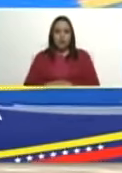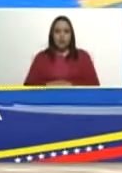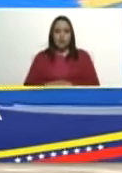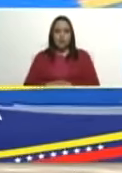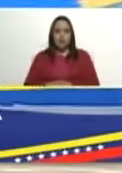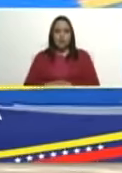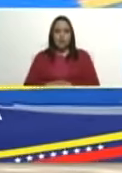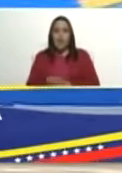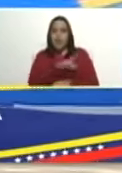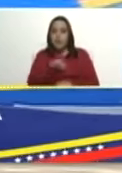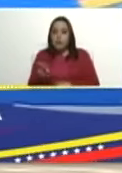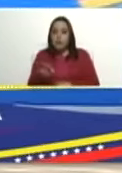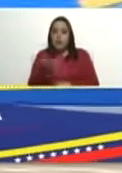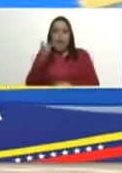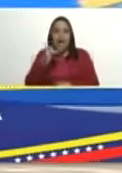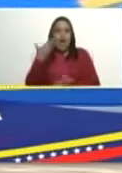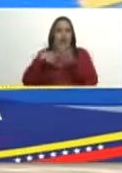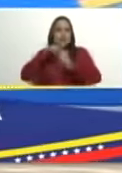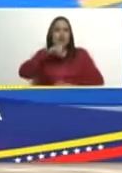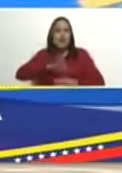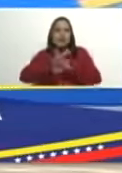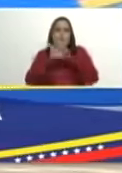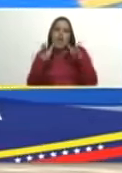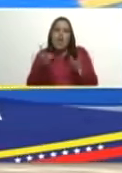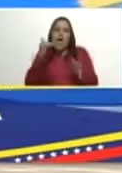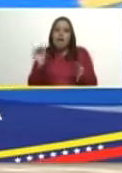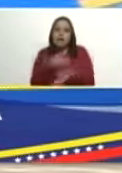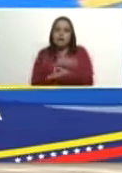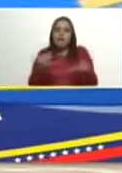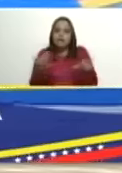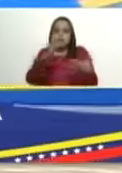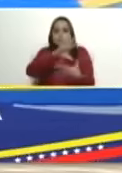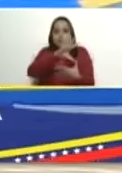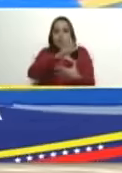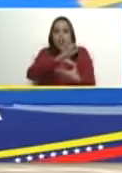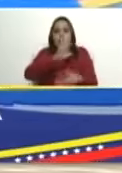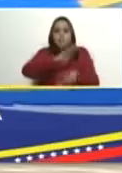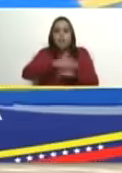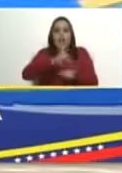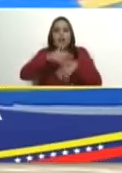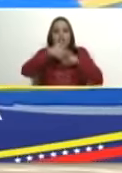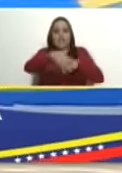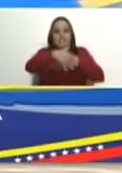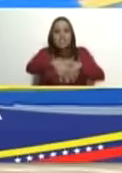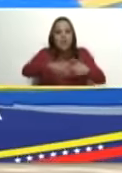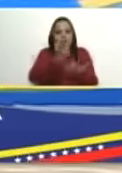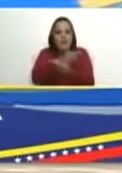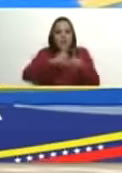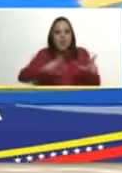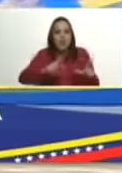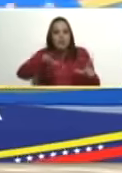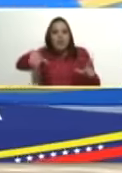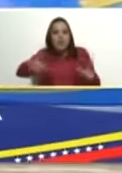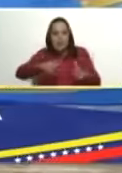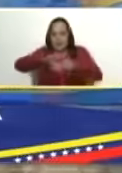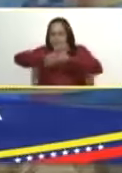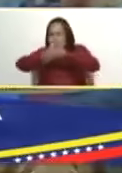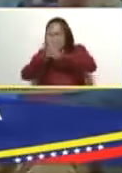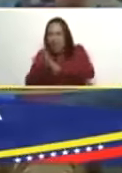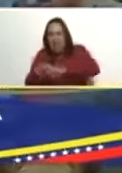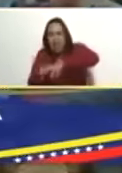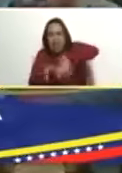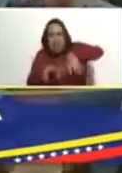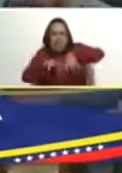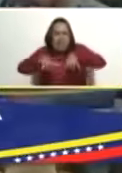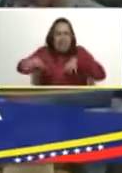la república que había brillado y que era la gloria de América por su ejército libertador, terminó hecho trizas,